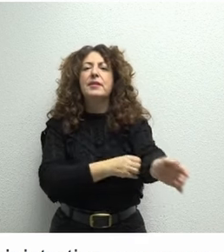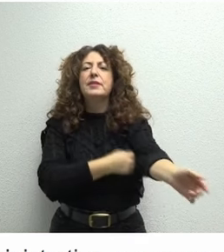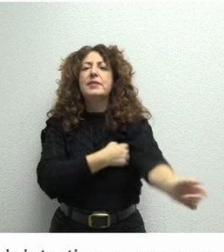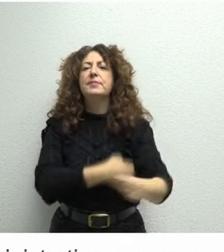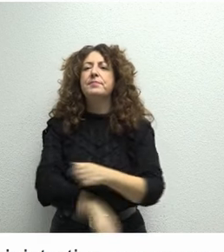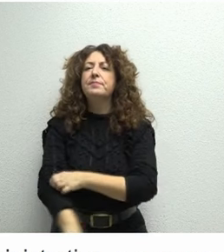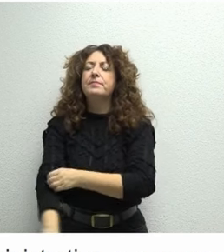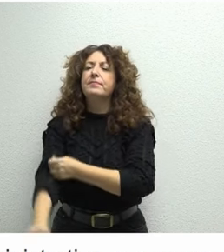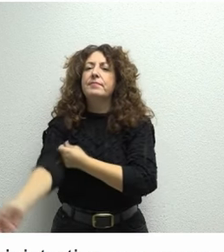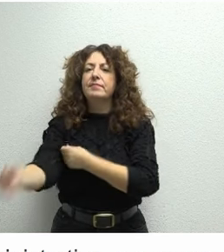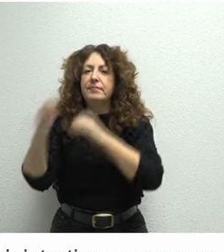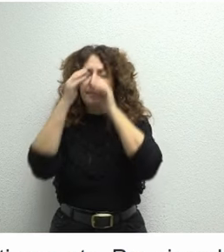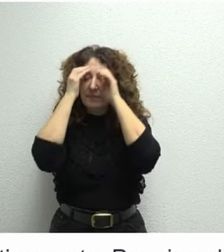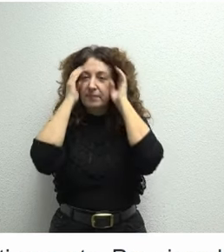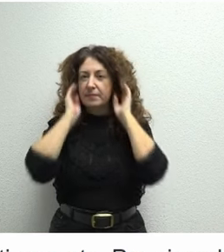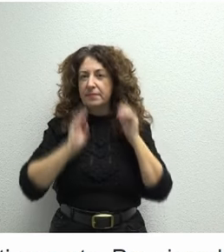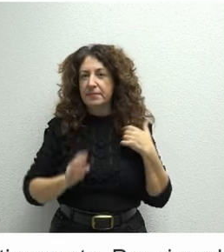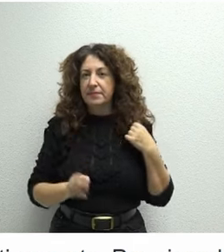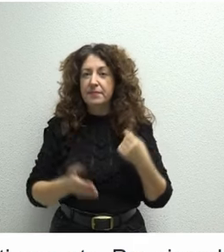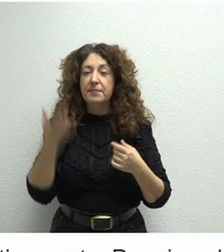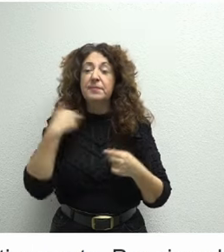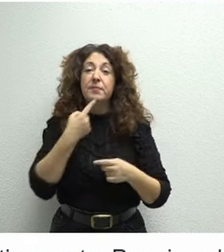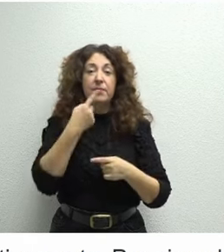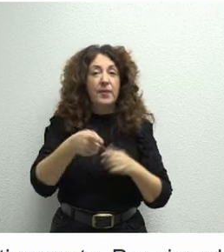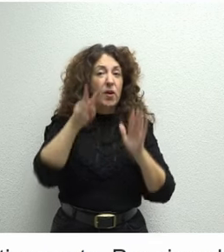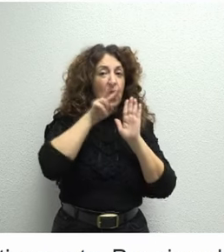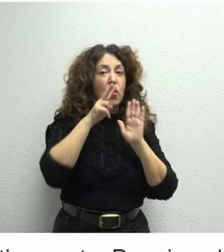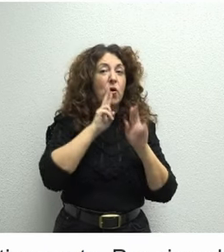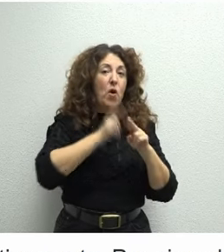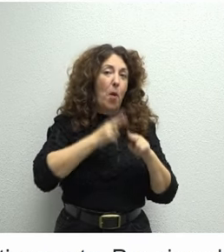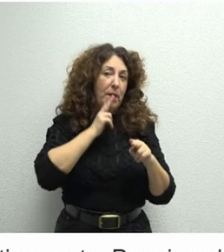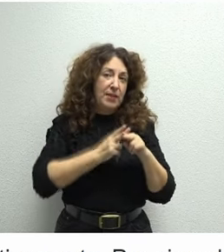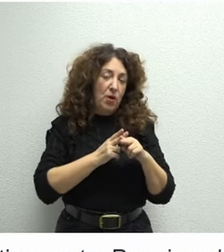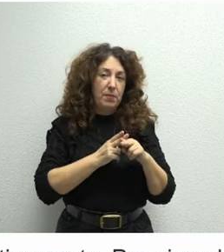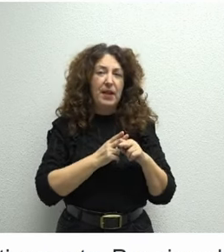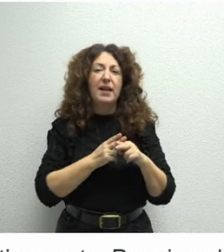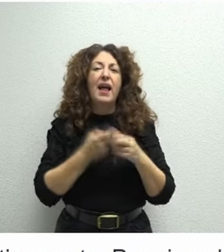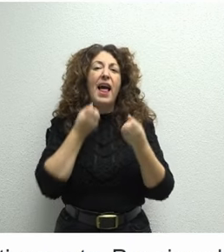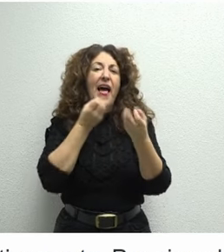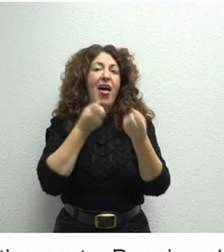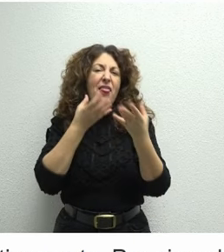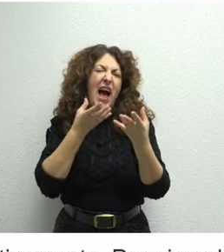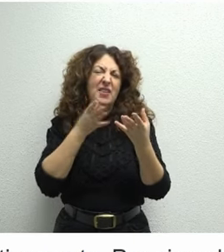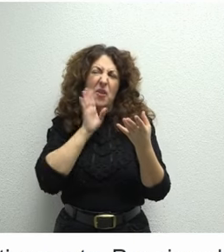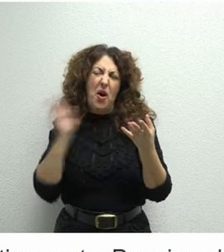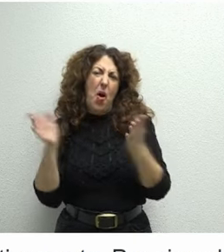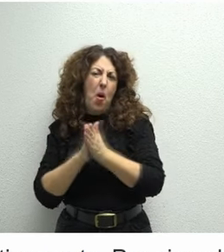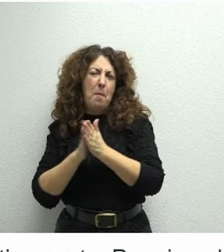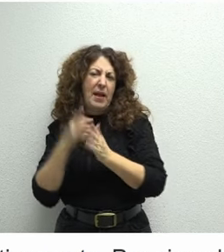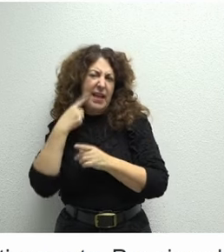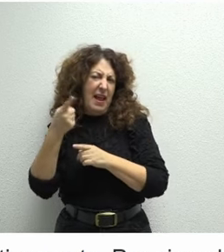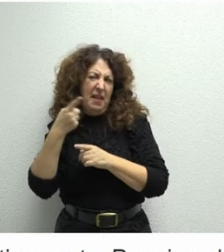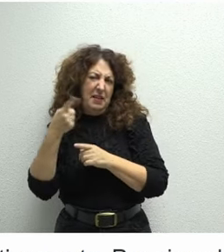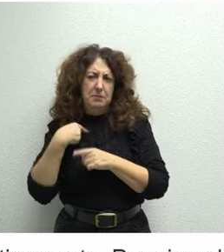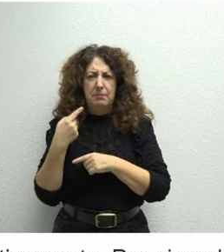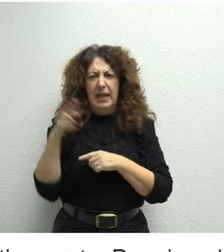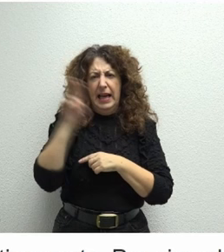ya antes Erica dio algunos nombres que algunos datos que yo no voy a repetir ahora